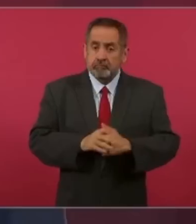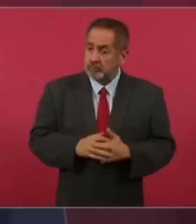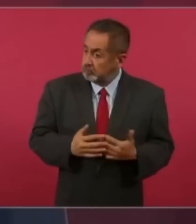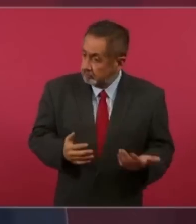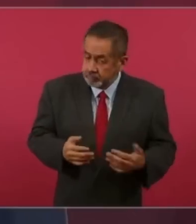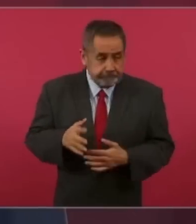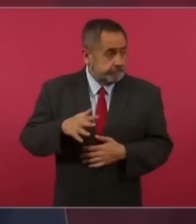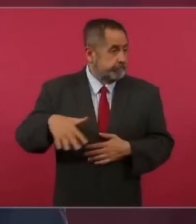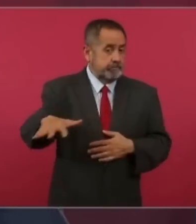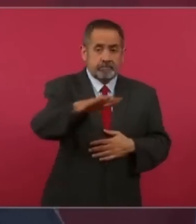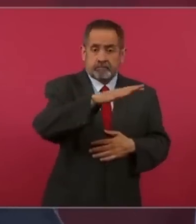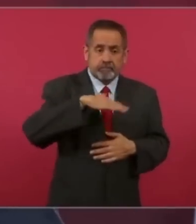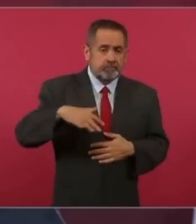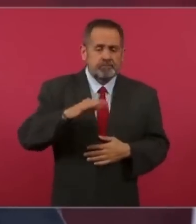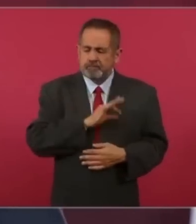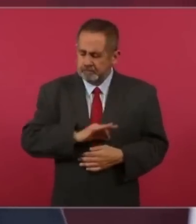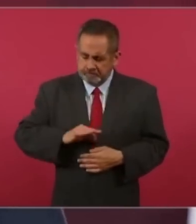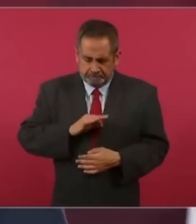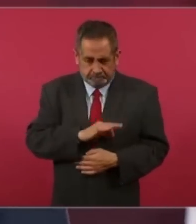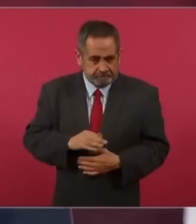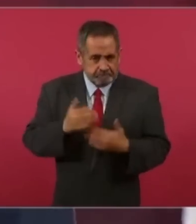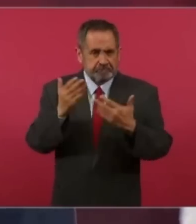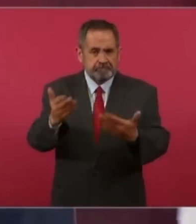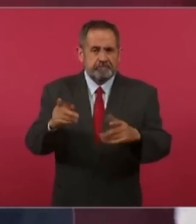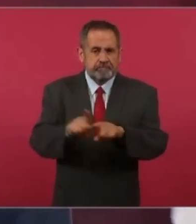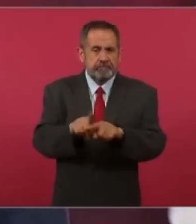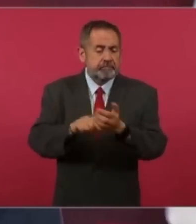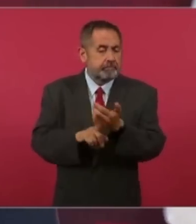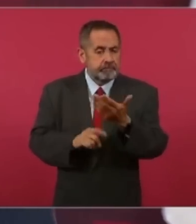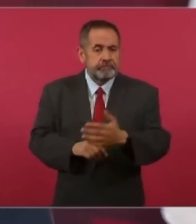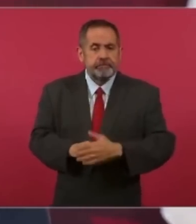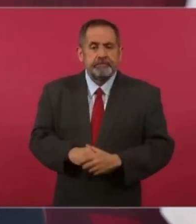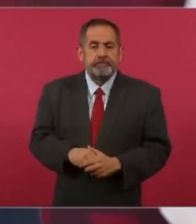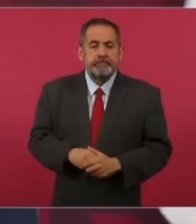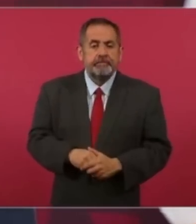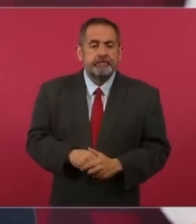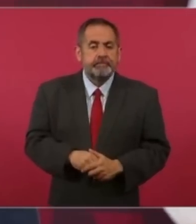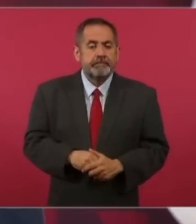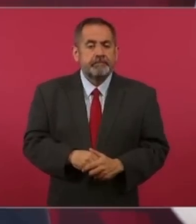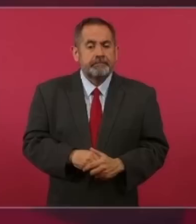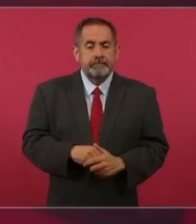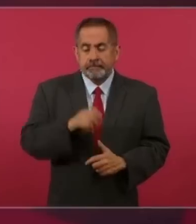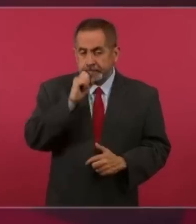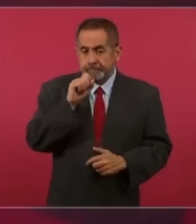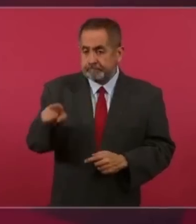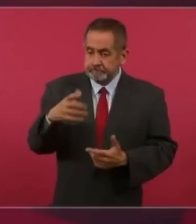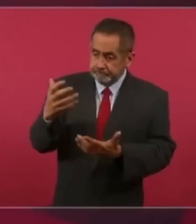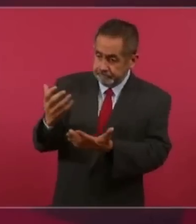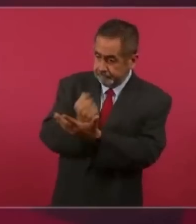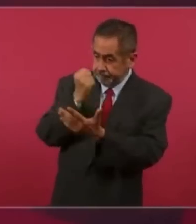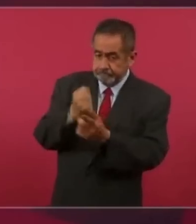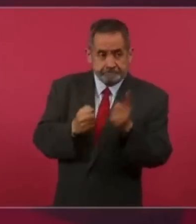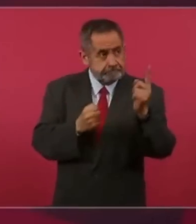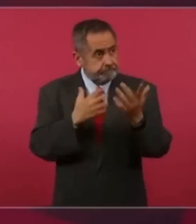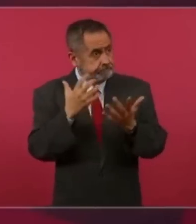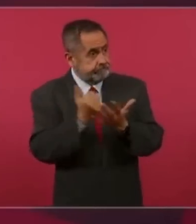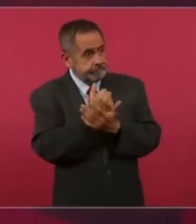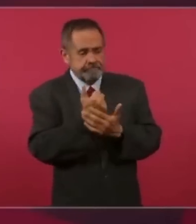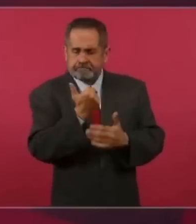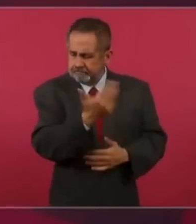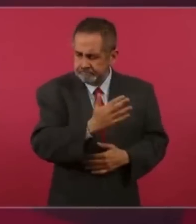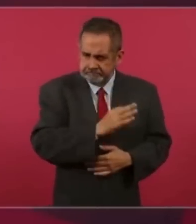felicidades a la gente y también a quienes triunfaron,